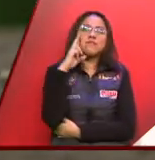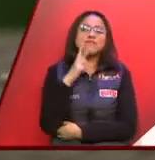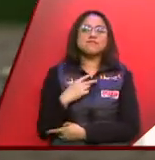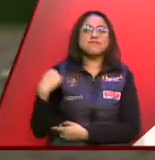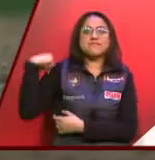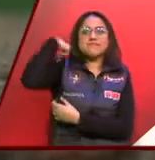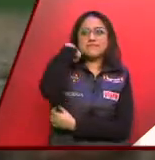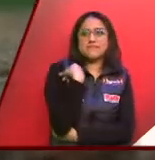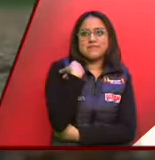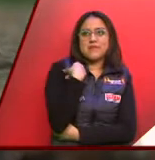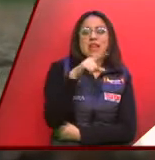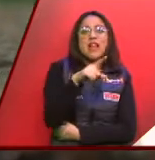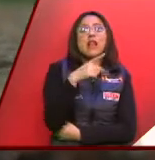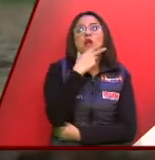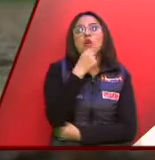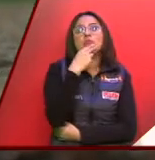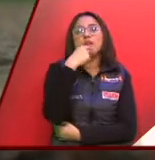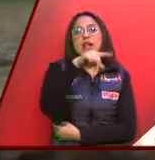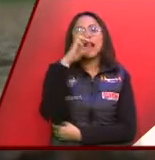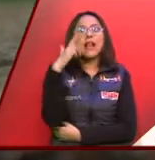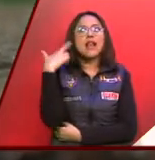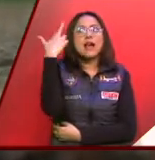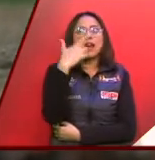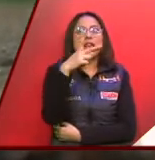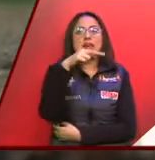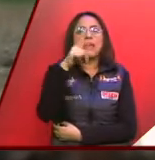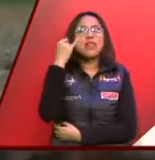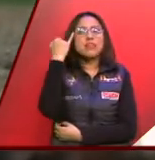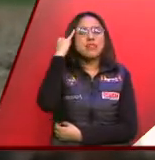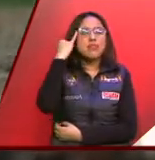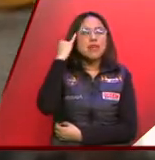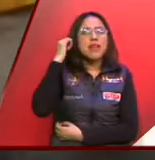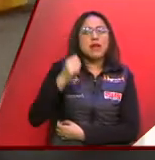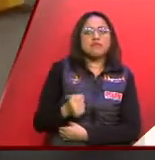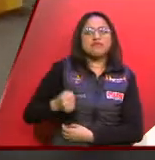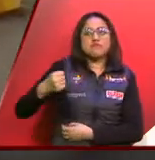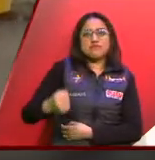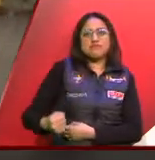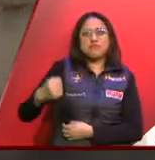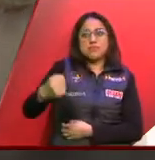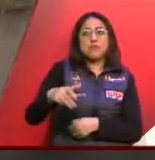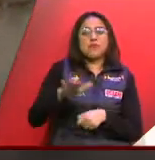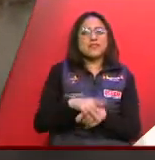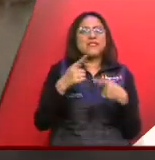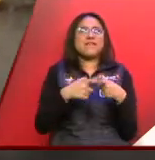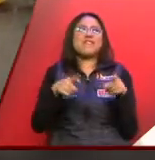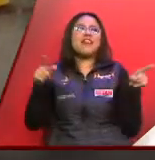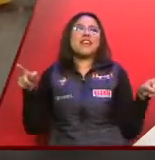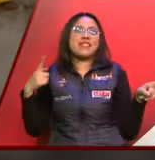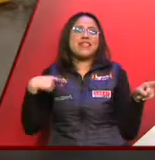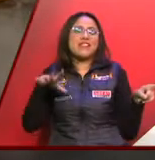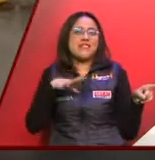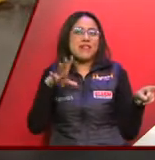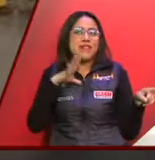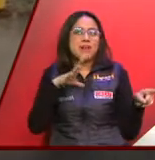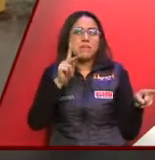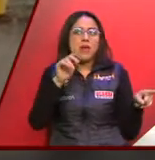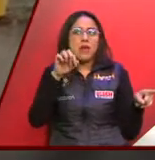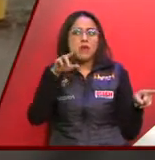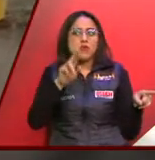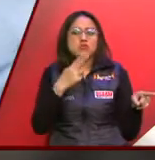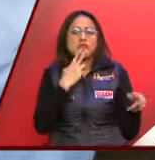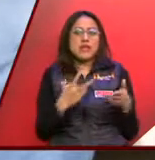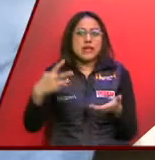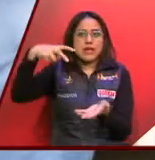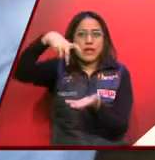El rey es un indígena con un bastón en mano. Por eso la diferencia entre un peón que está